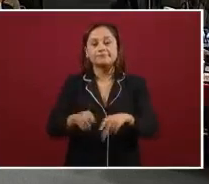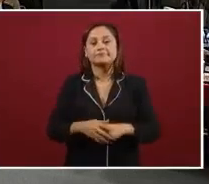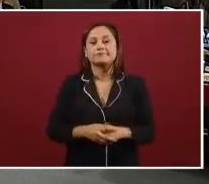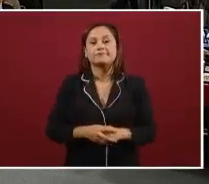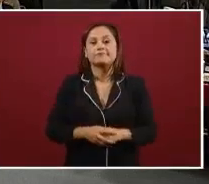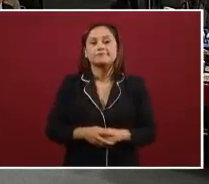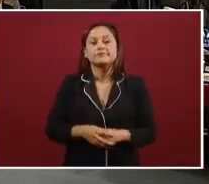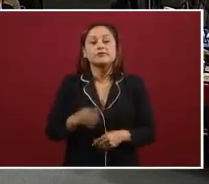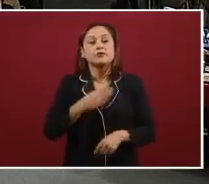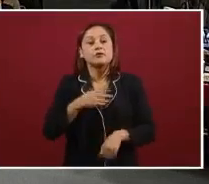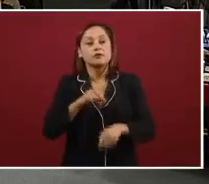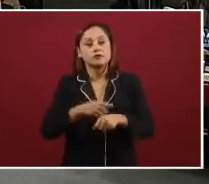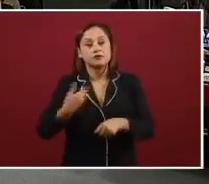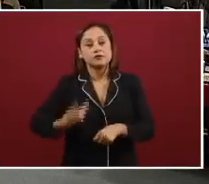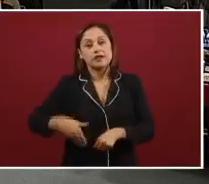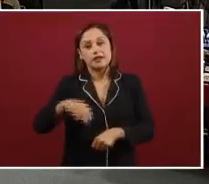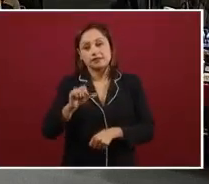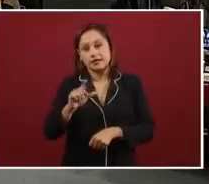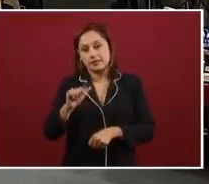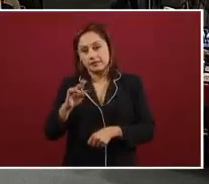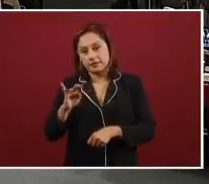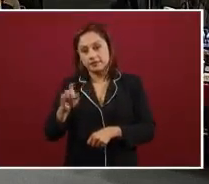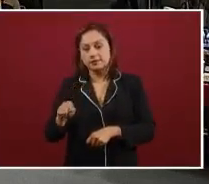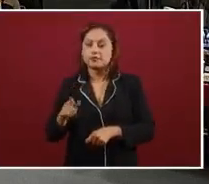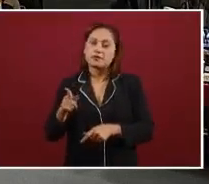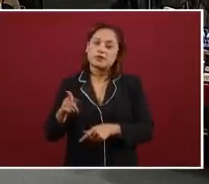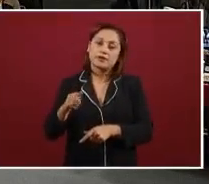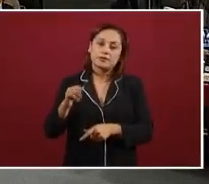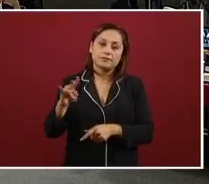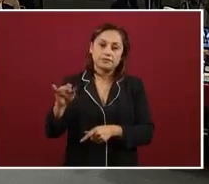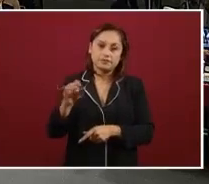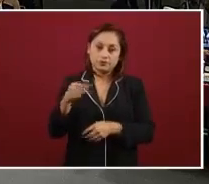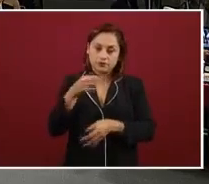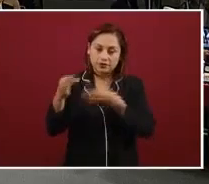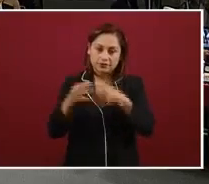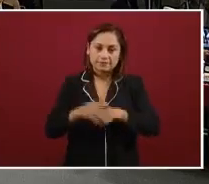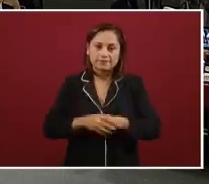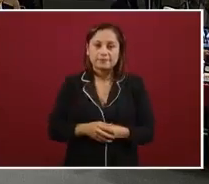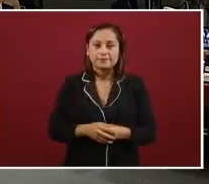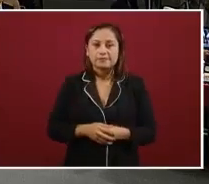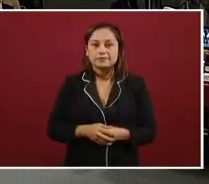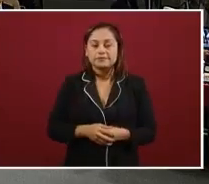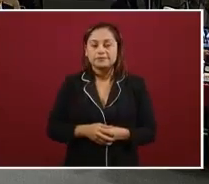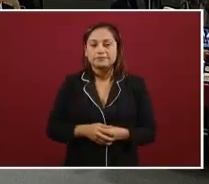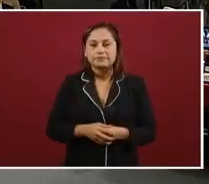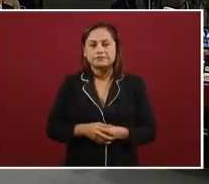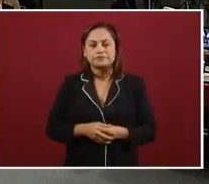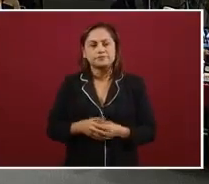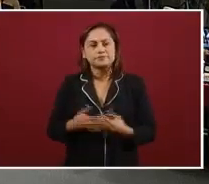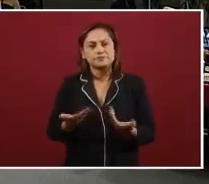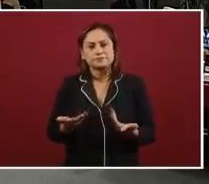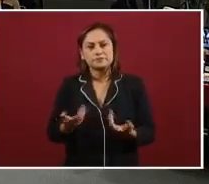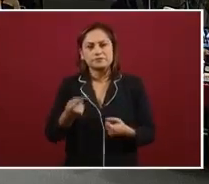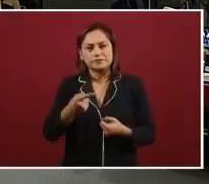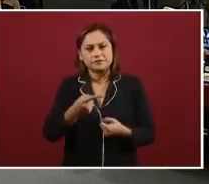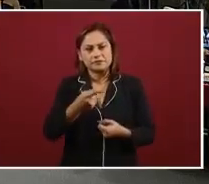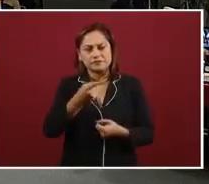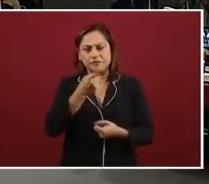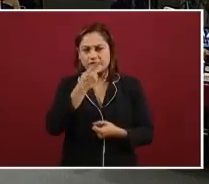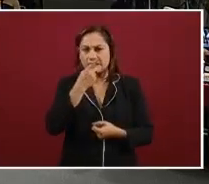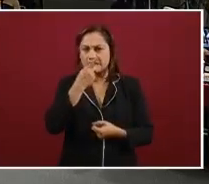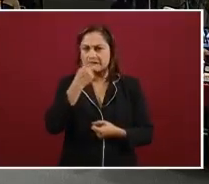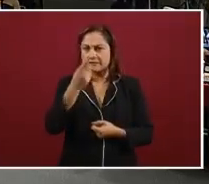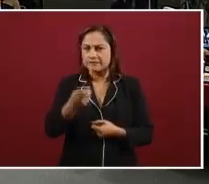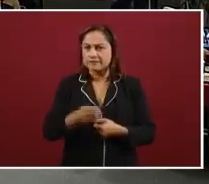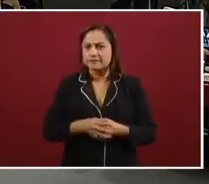Buenos días, presidente. Alberto Rodríguez, de SDP Noticias. Sobre el crecimiento, hay unos datos interesantes.